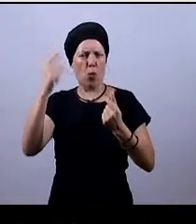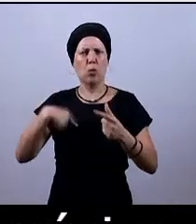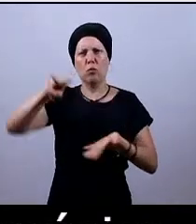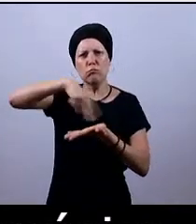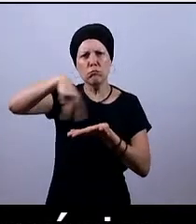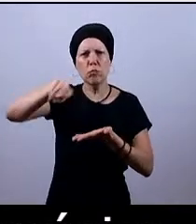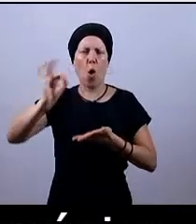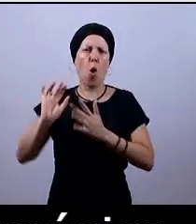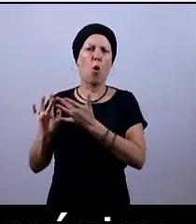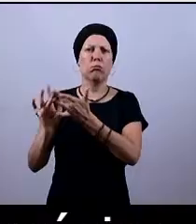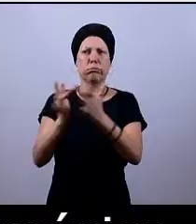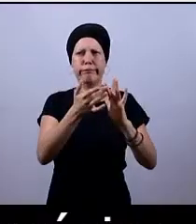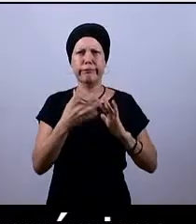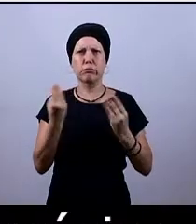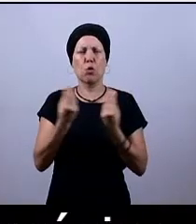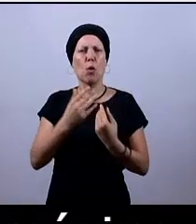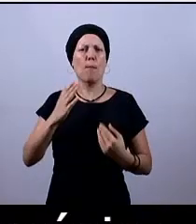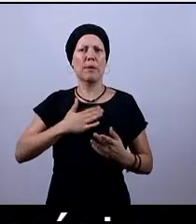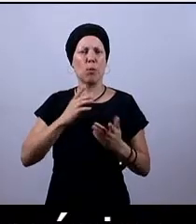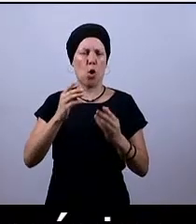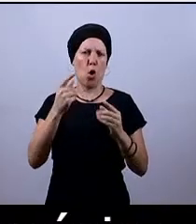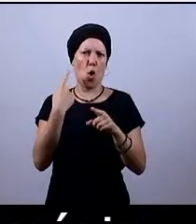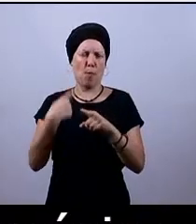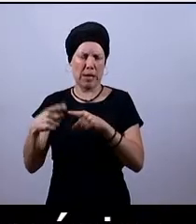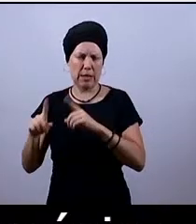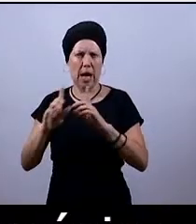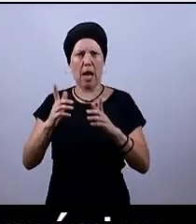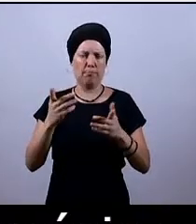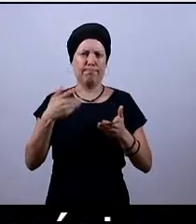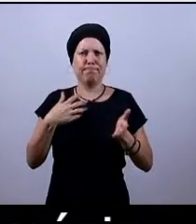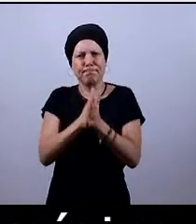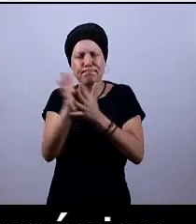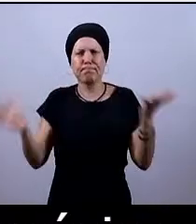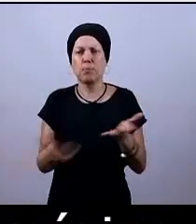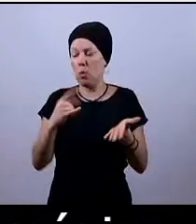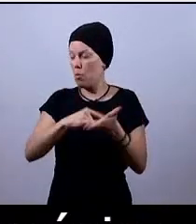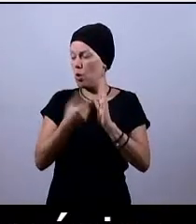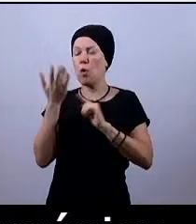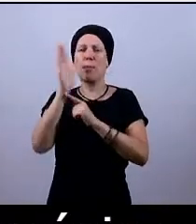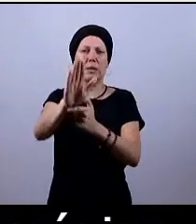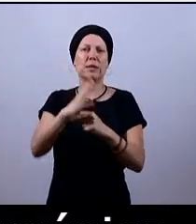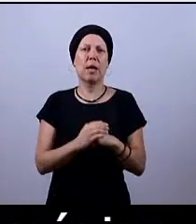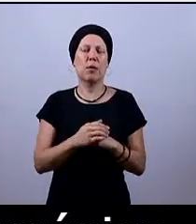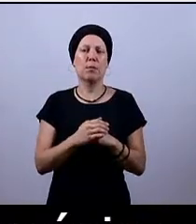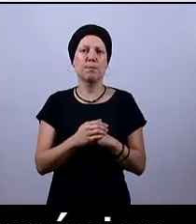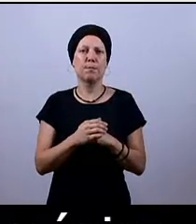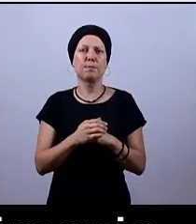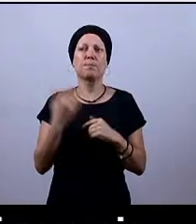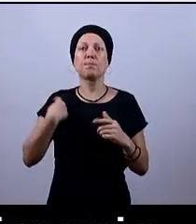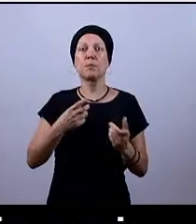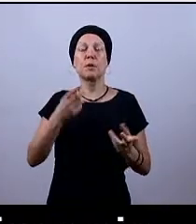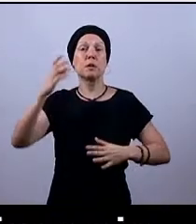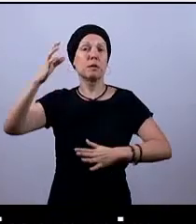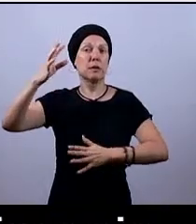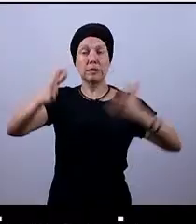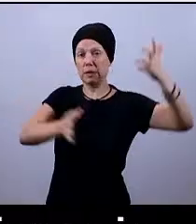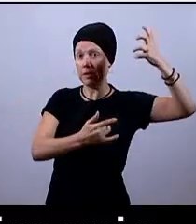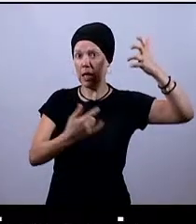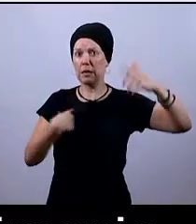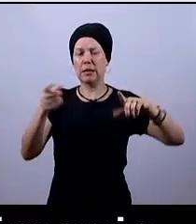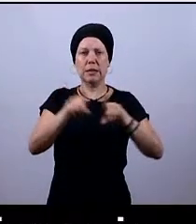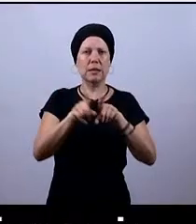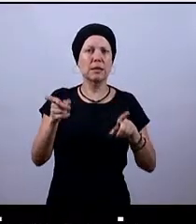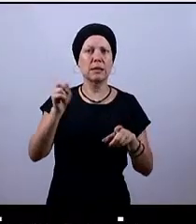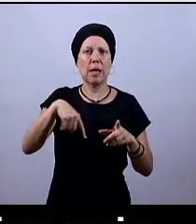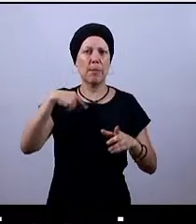o relaciones con el patrimonio inmaterial. Entre los proyectos presentados hay festivales de jazz y de blues, certámenes